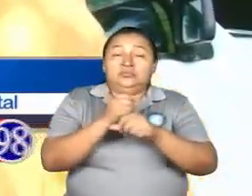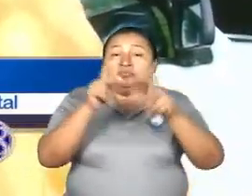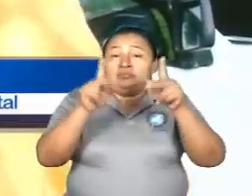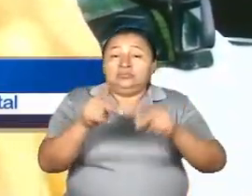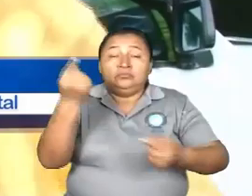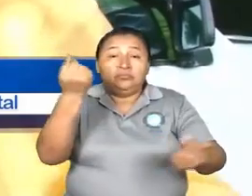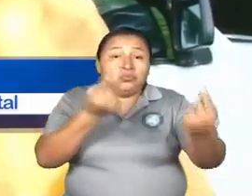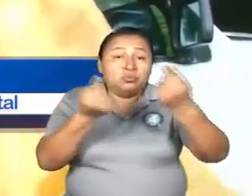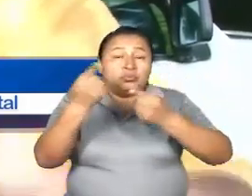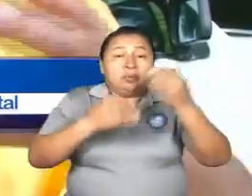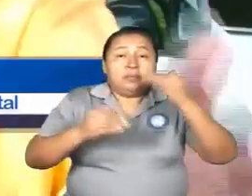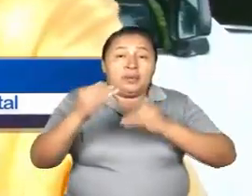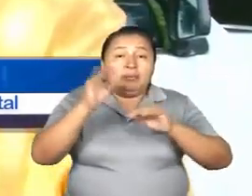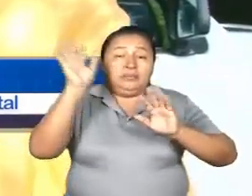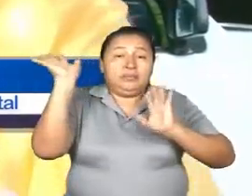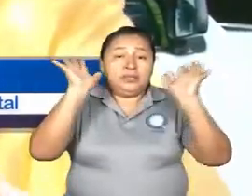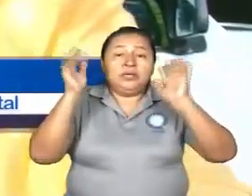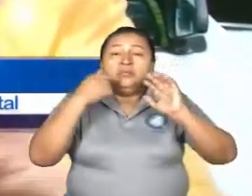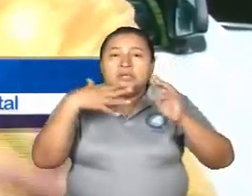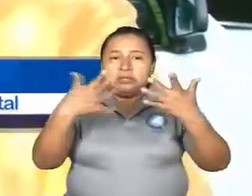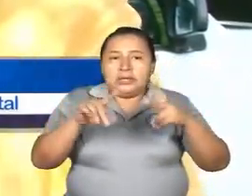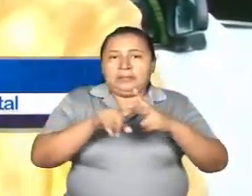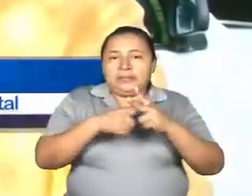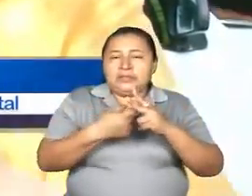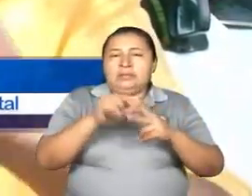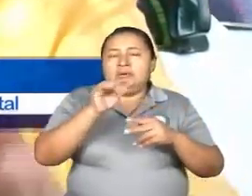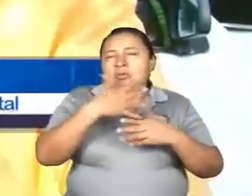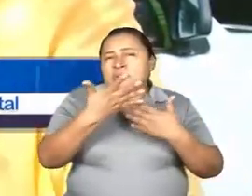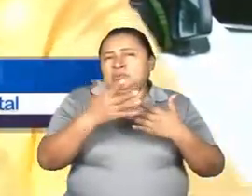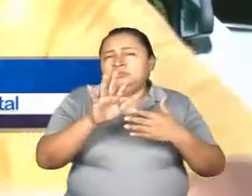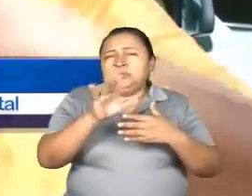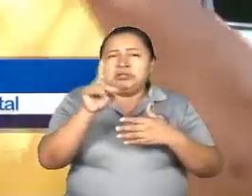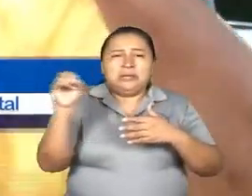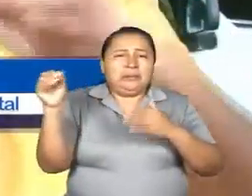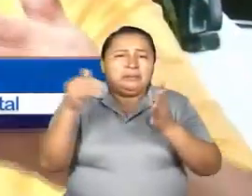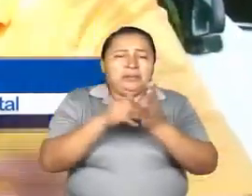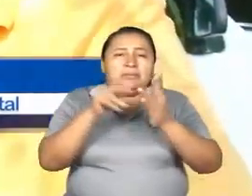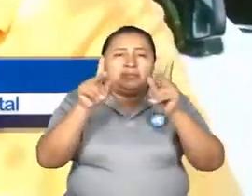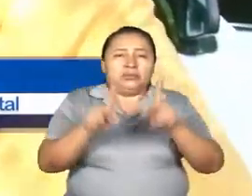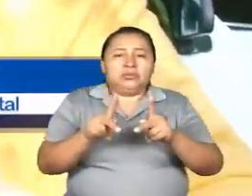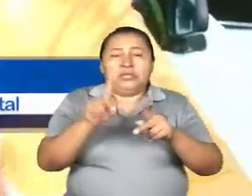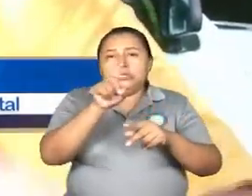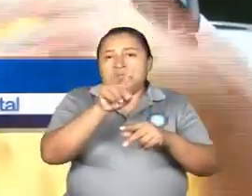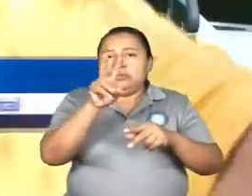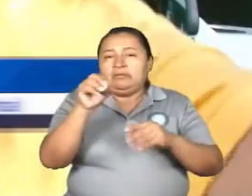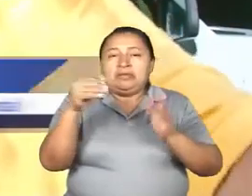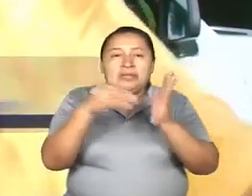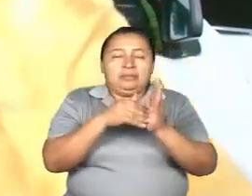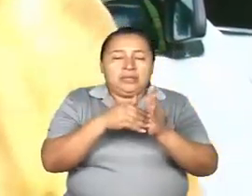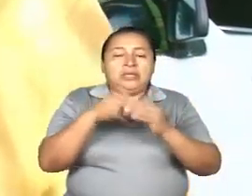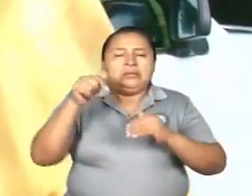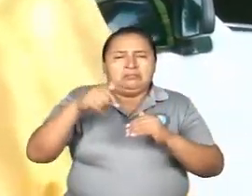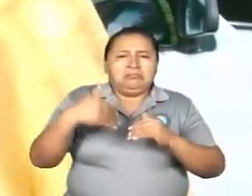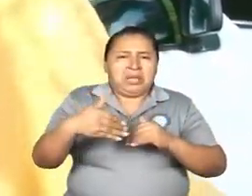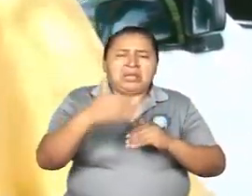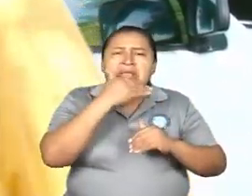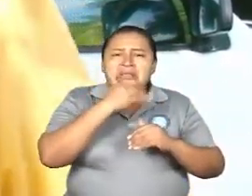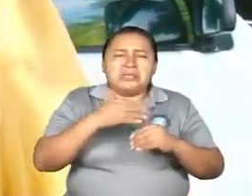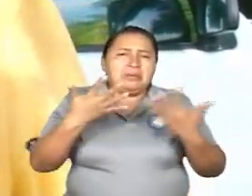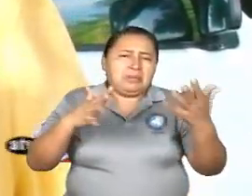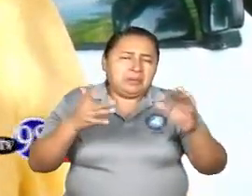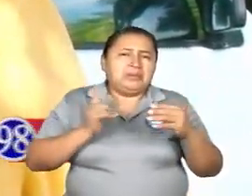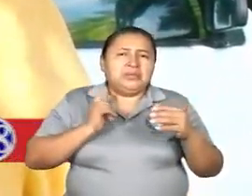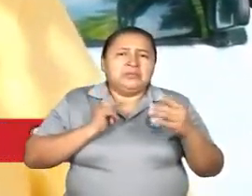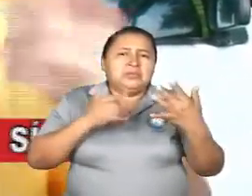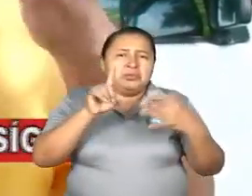está asistiendo más al mercado, porque estamos entrando ya con 100 mil personas a 120 mil, de aquí a ahí siempre podemos decir que